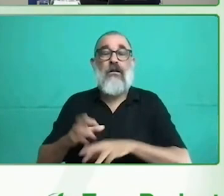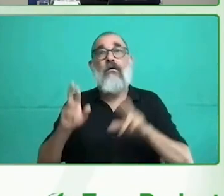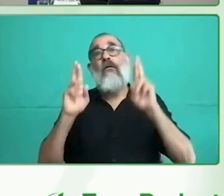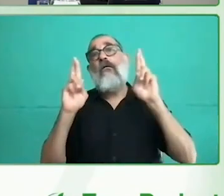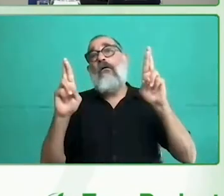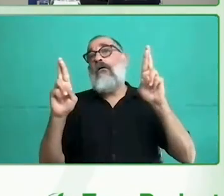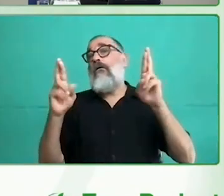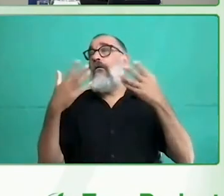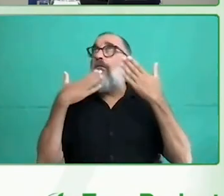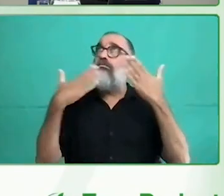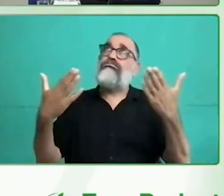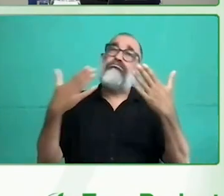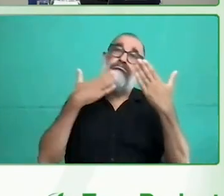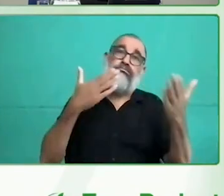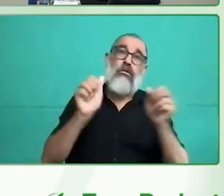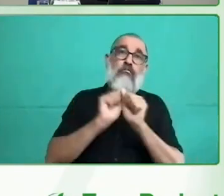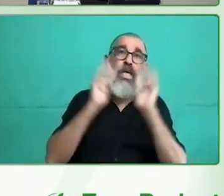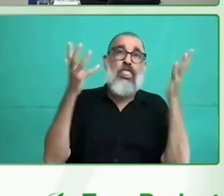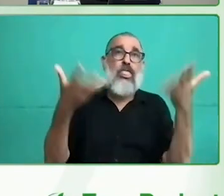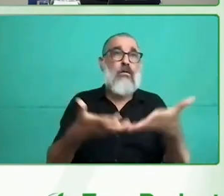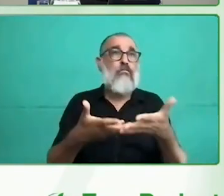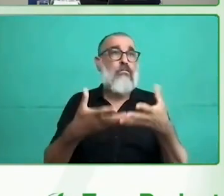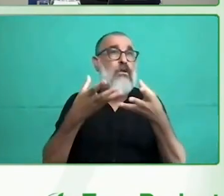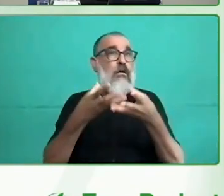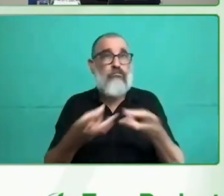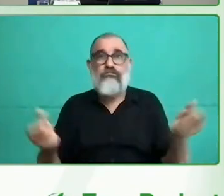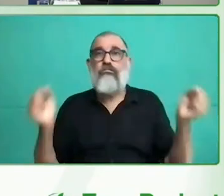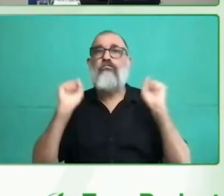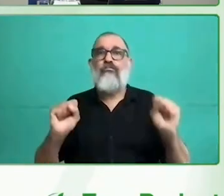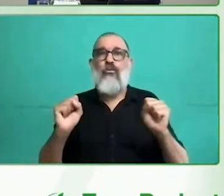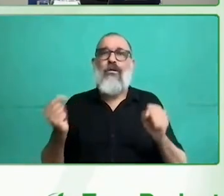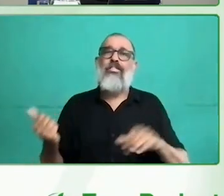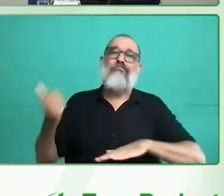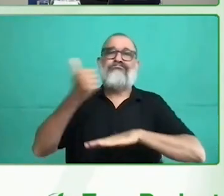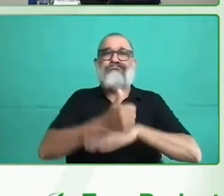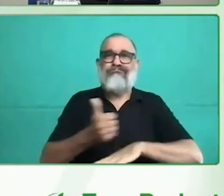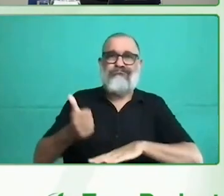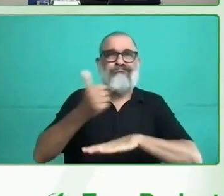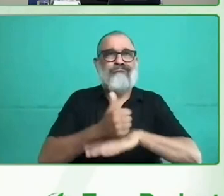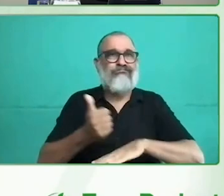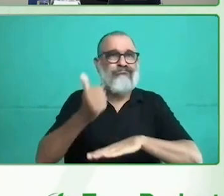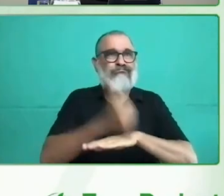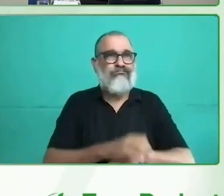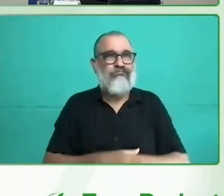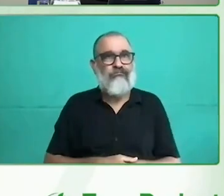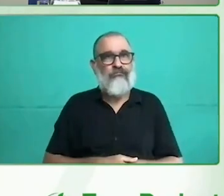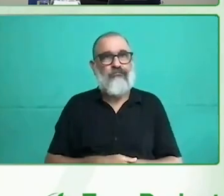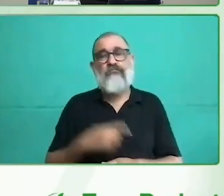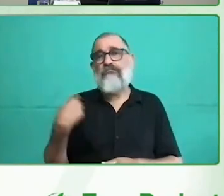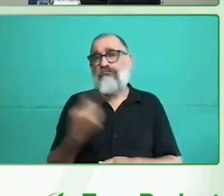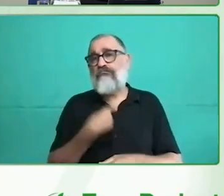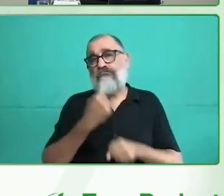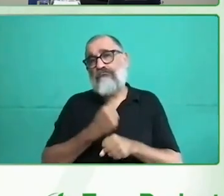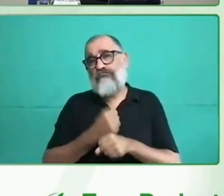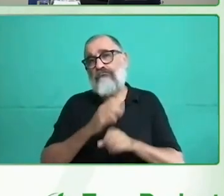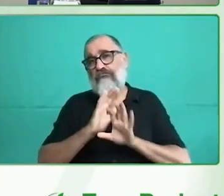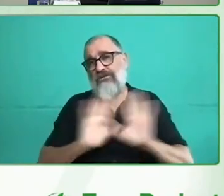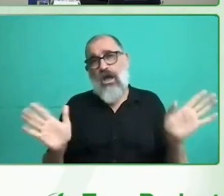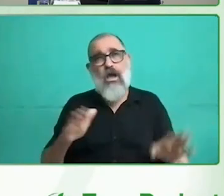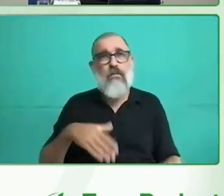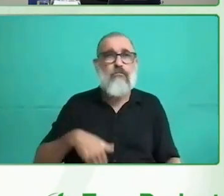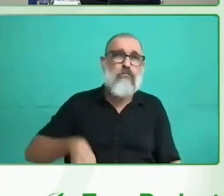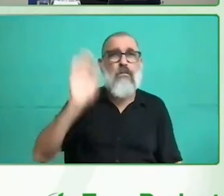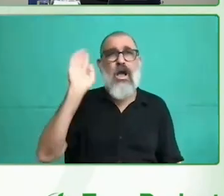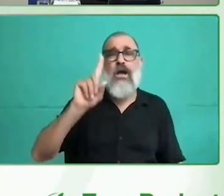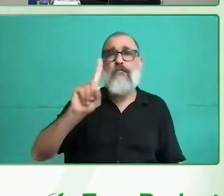entre actividades presenciales y en línea. Tenemos un portal donde tiene varias actividades que están abiertas,